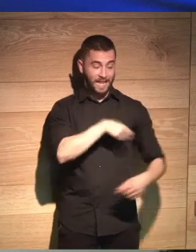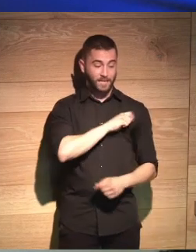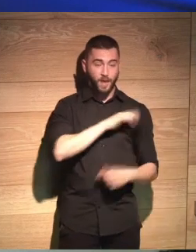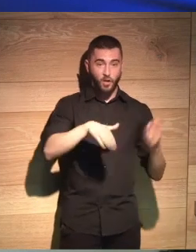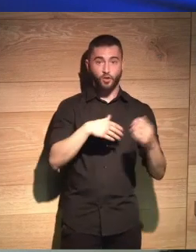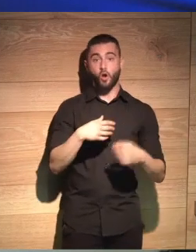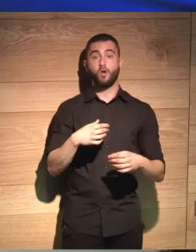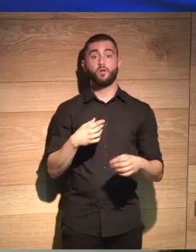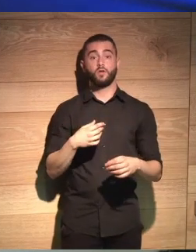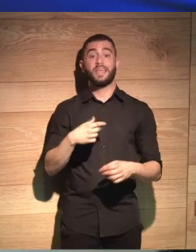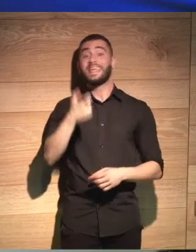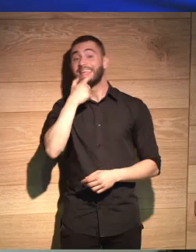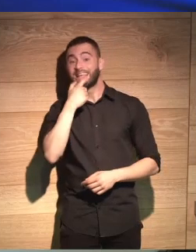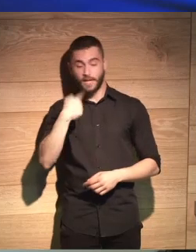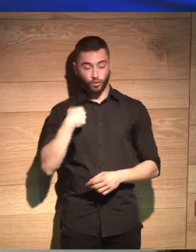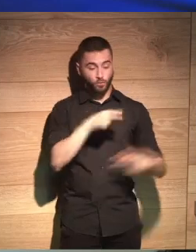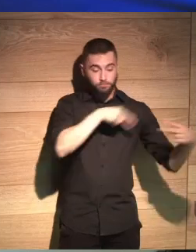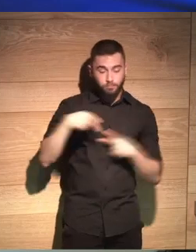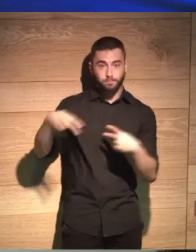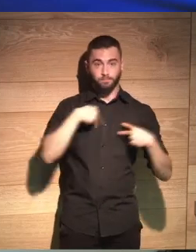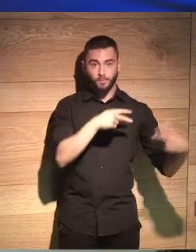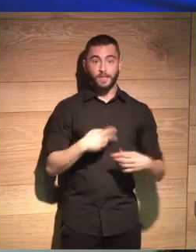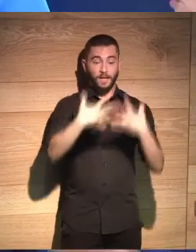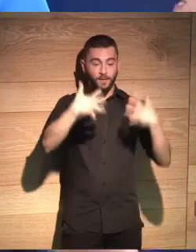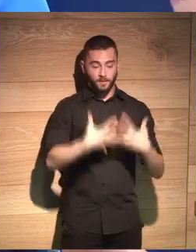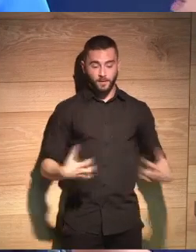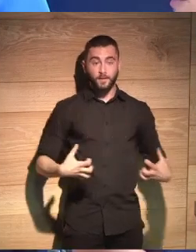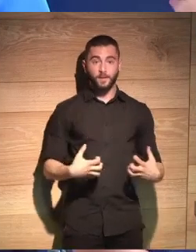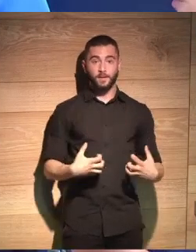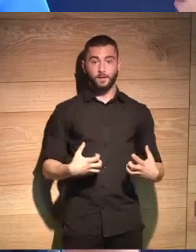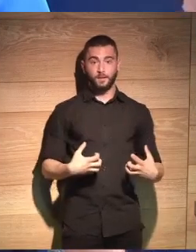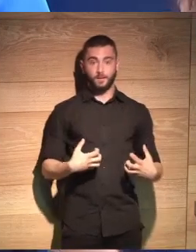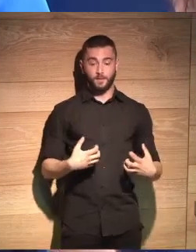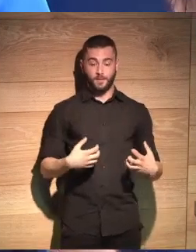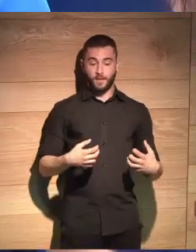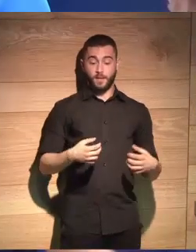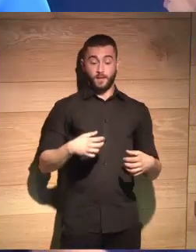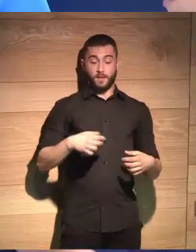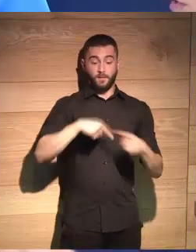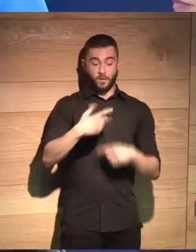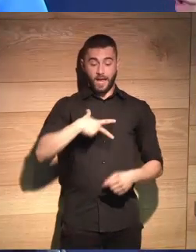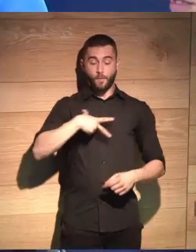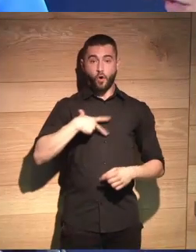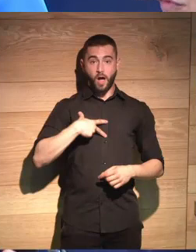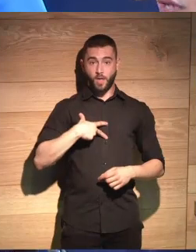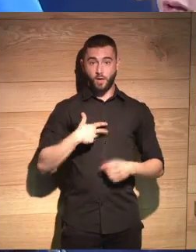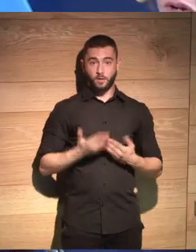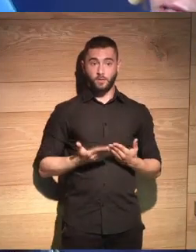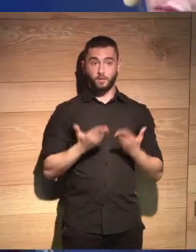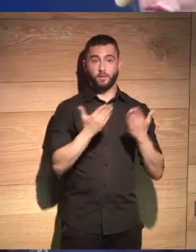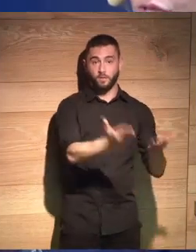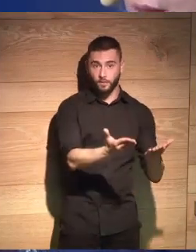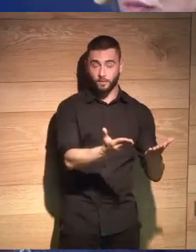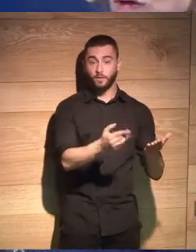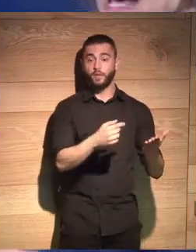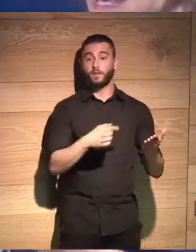español al inglés, para con la traducción de sus testimonios poder encontrar abogados que los defendiesen de una orden de deportación. Fue un trabajo que